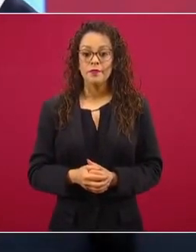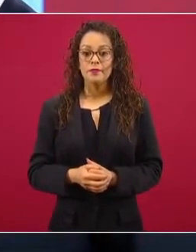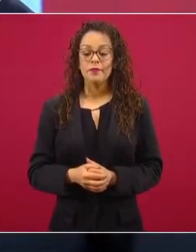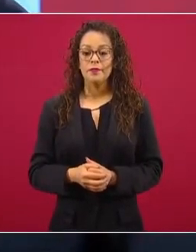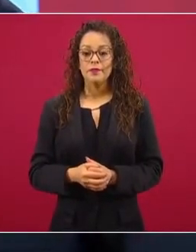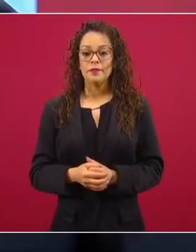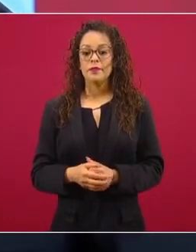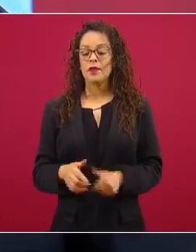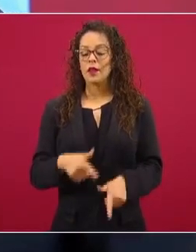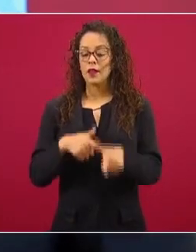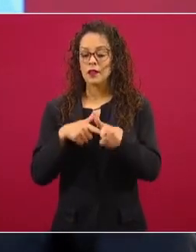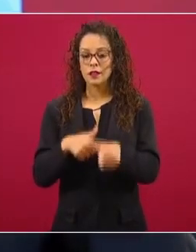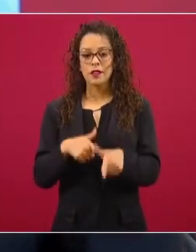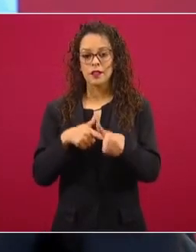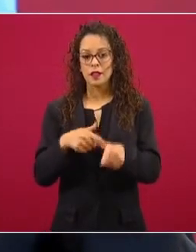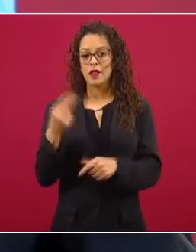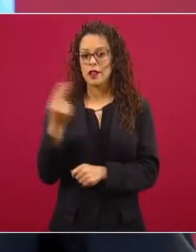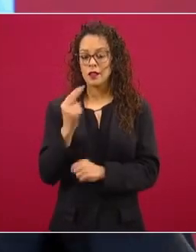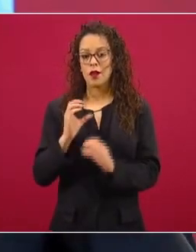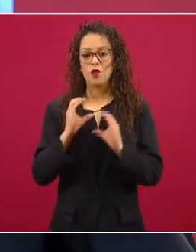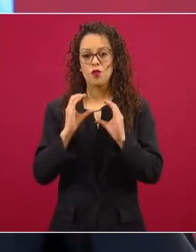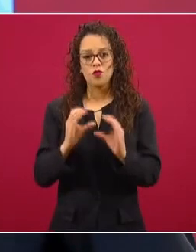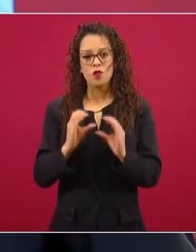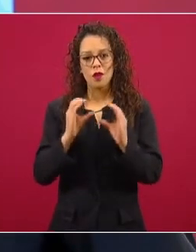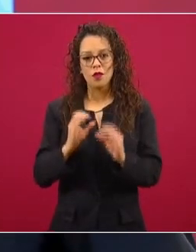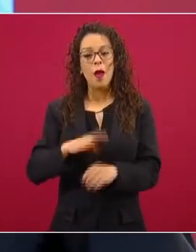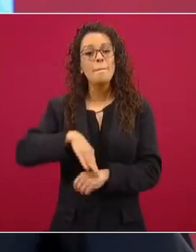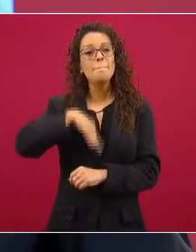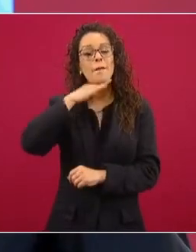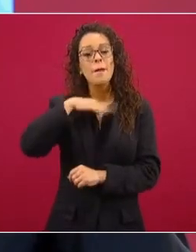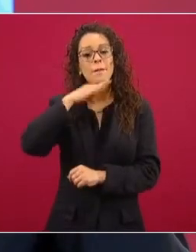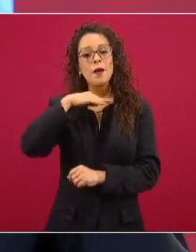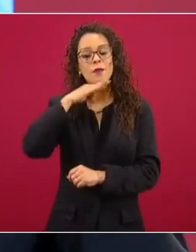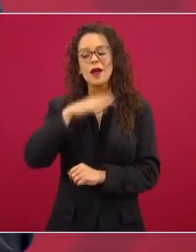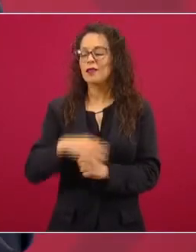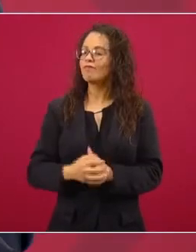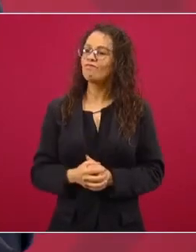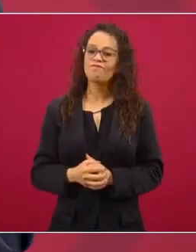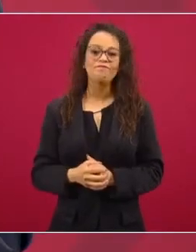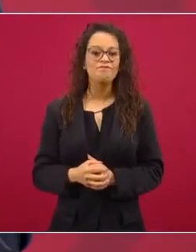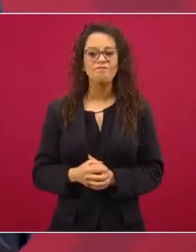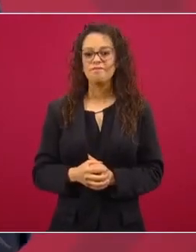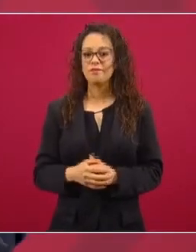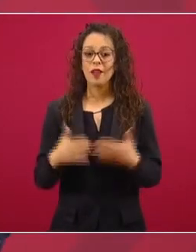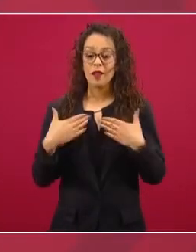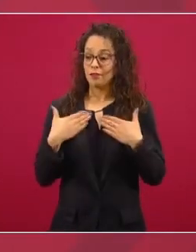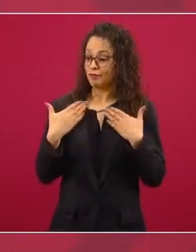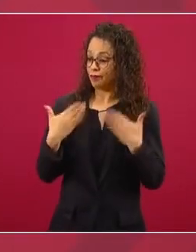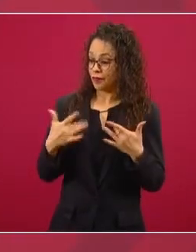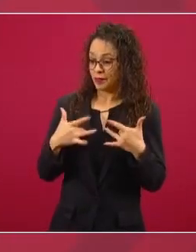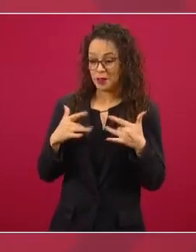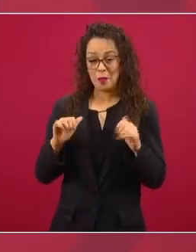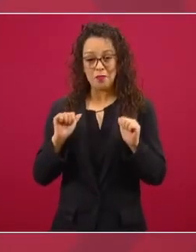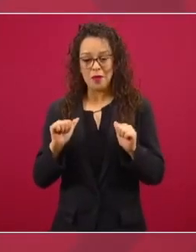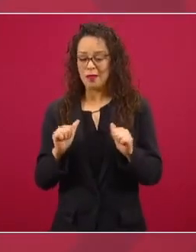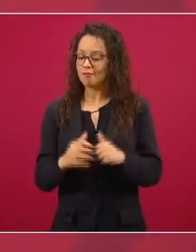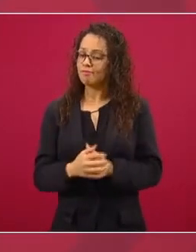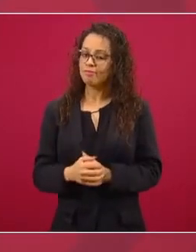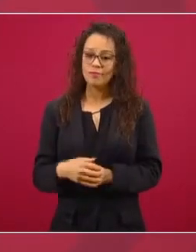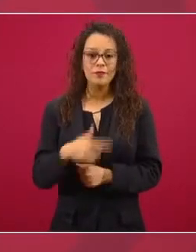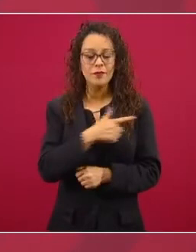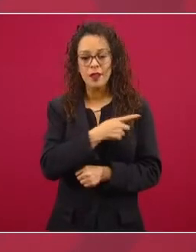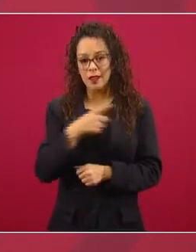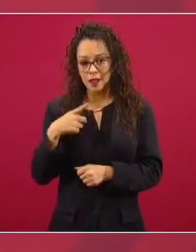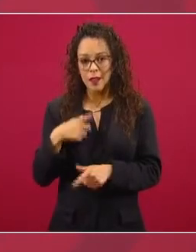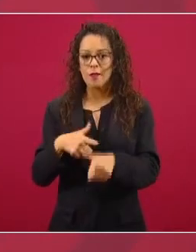cuidarnos, no confiarnos, seguir todas las medidas